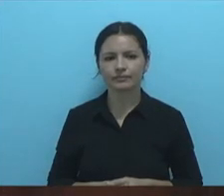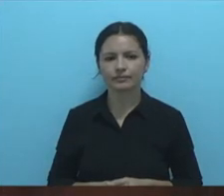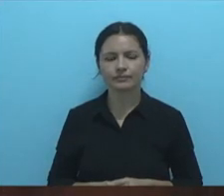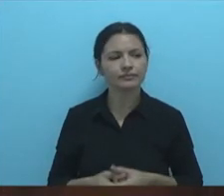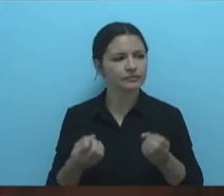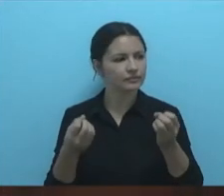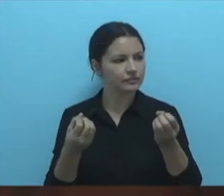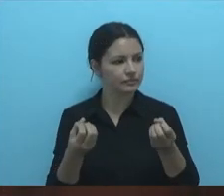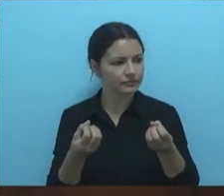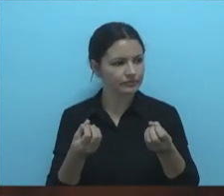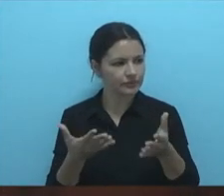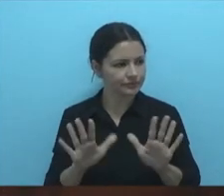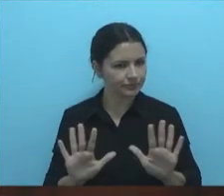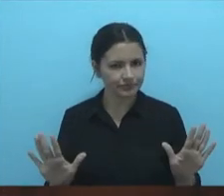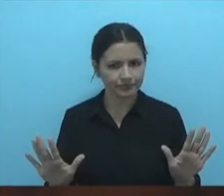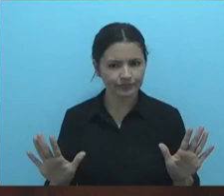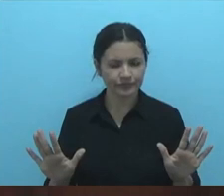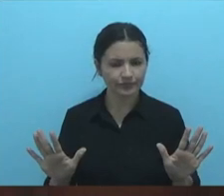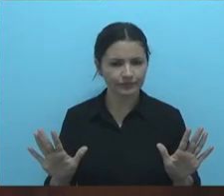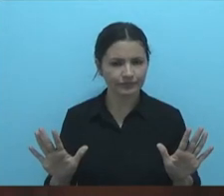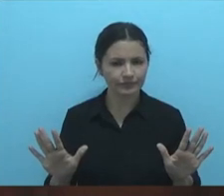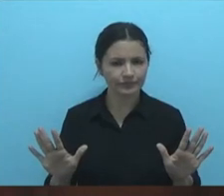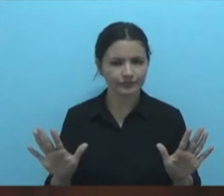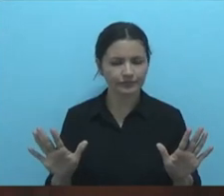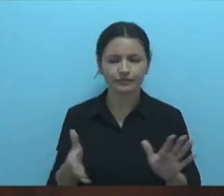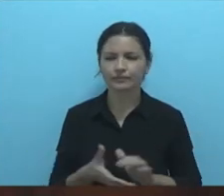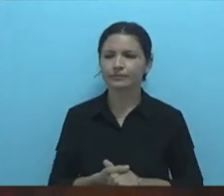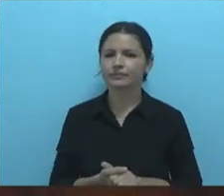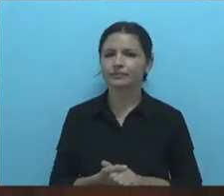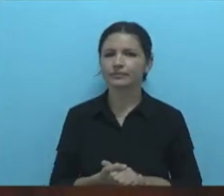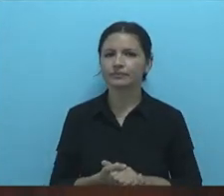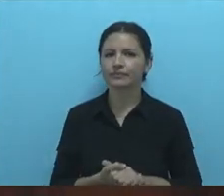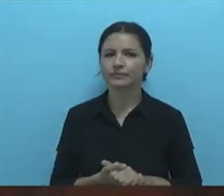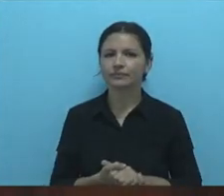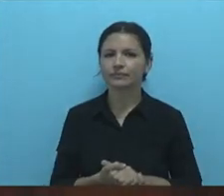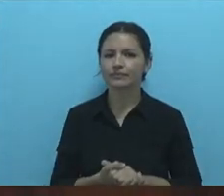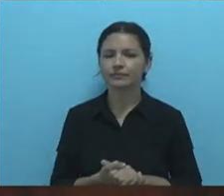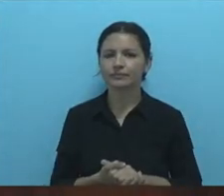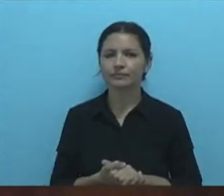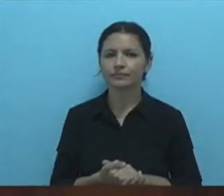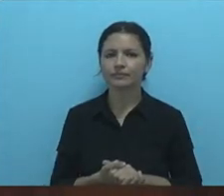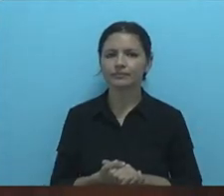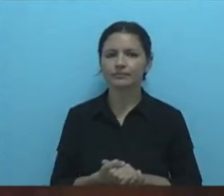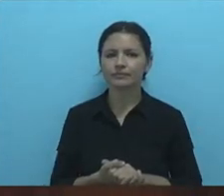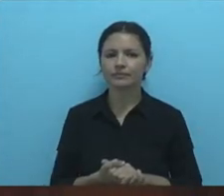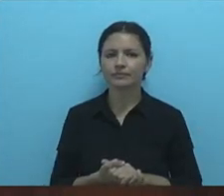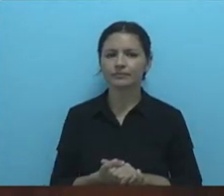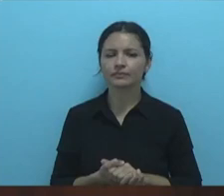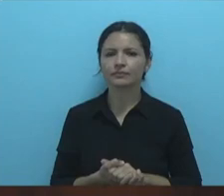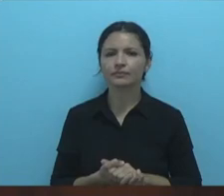bien voy a diputados que me pide la palabra